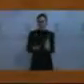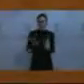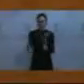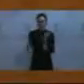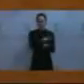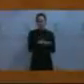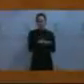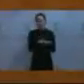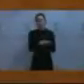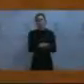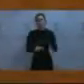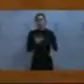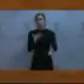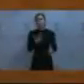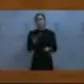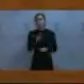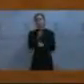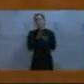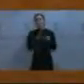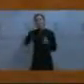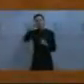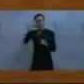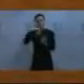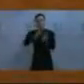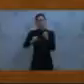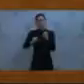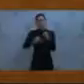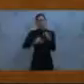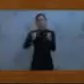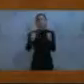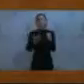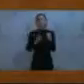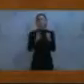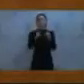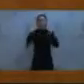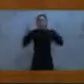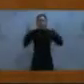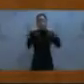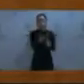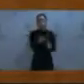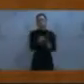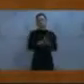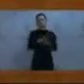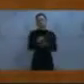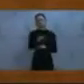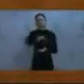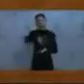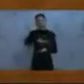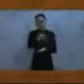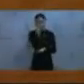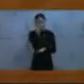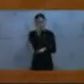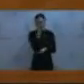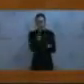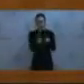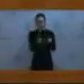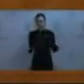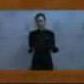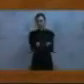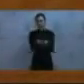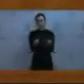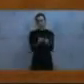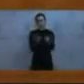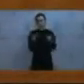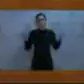la posibilidad de que el ictus en cuestión pueda ser tratado, para que todo el mundo nos entienda, simplificando, pueda ser tratado de